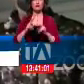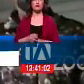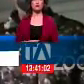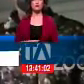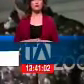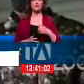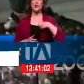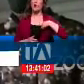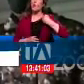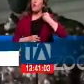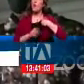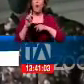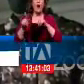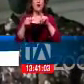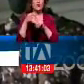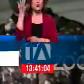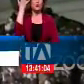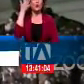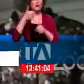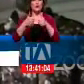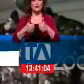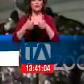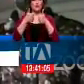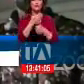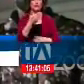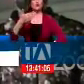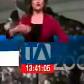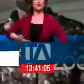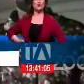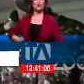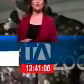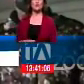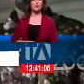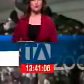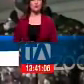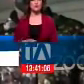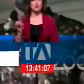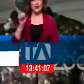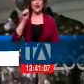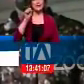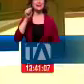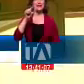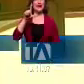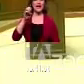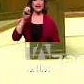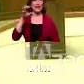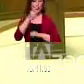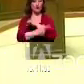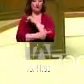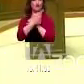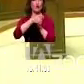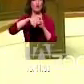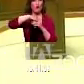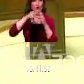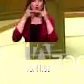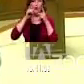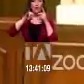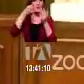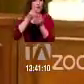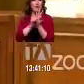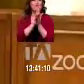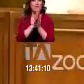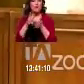conocí cuando él estaba de candidato a la presidencia. Es Daniel Salcedo Bonilla, sentenciado por peculado y por fraude